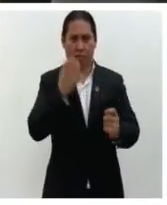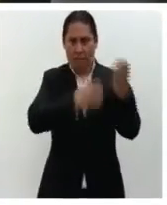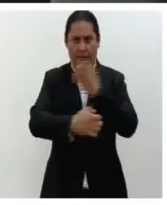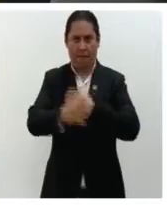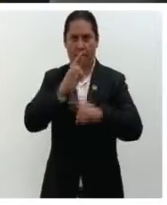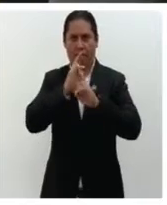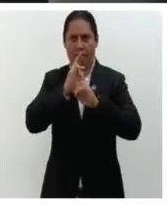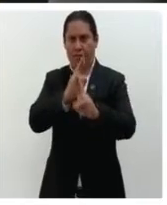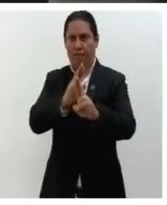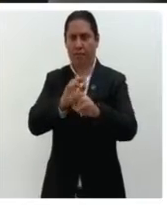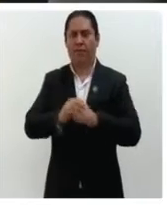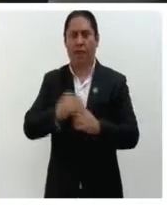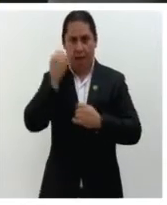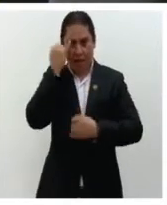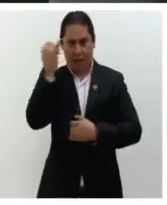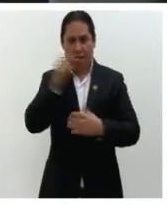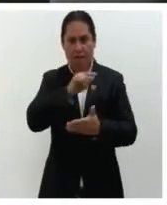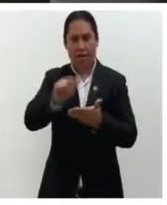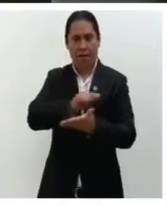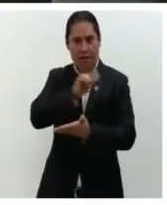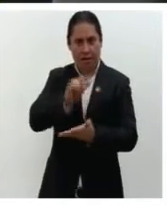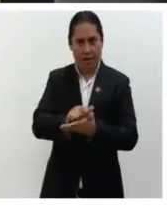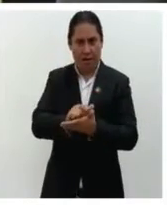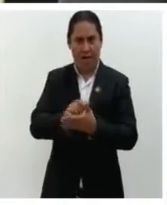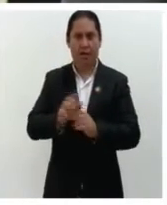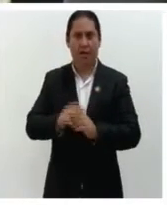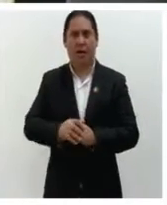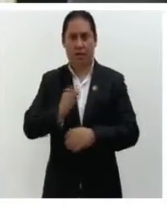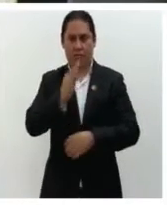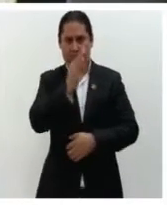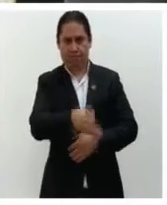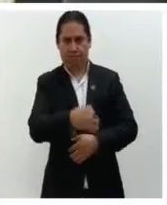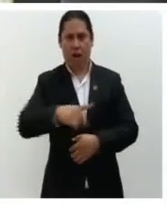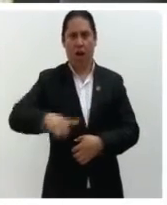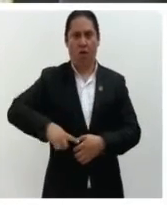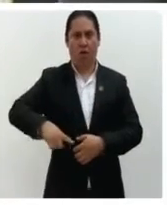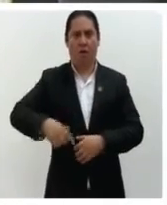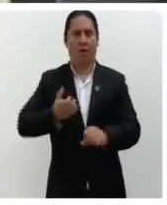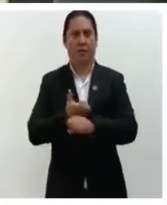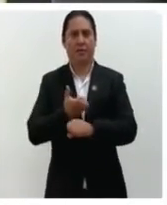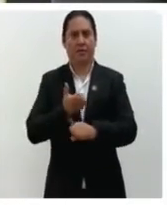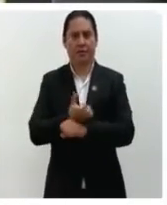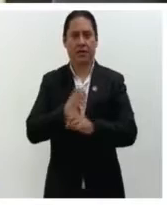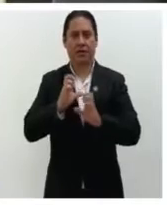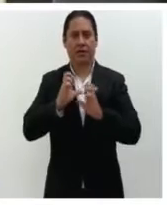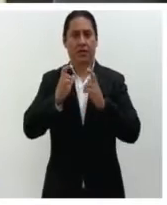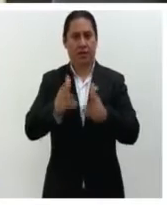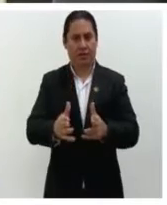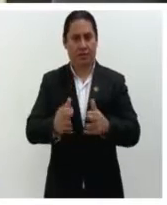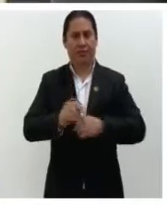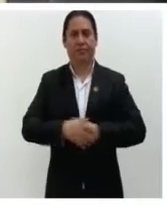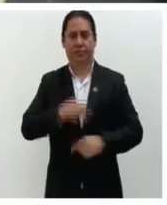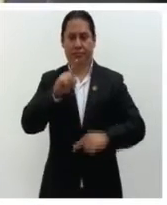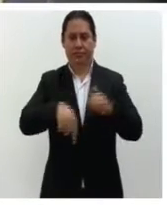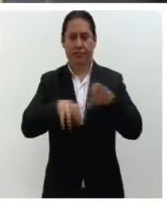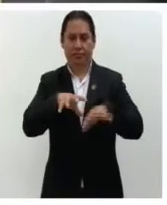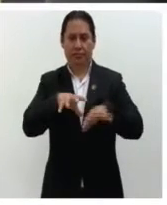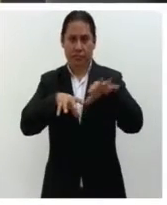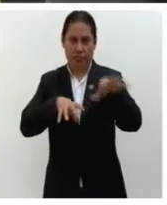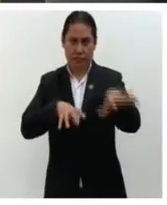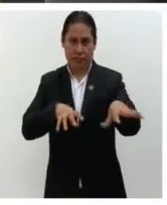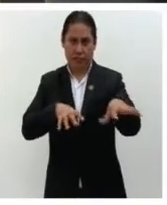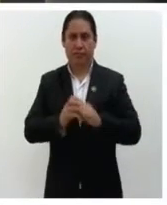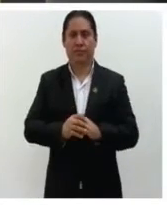estudio y dictamen iniciativa de decreto por el que se autoriza al Ejecutivo del Estado de Chiapas la desincorporación